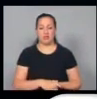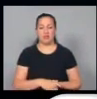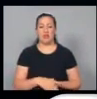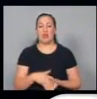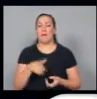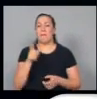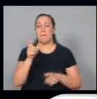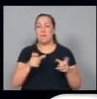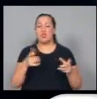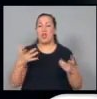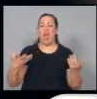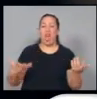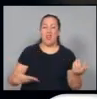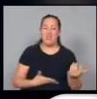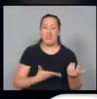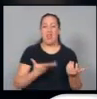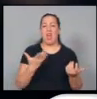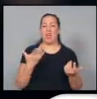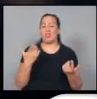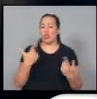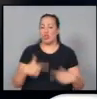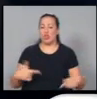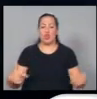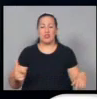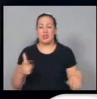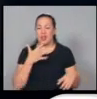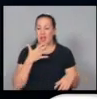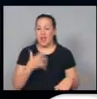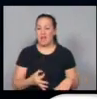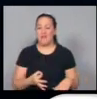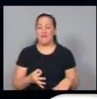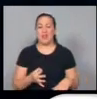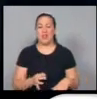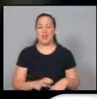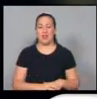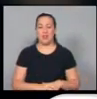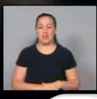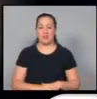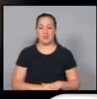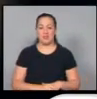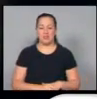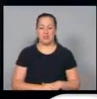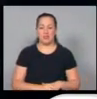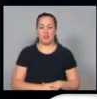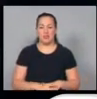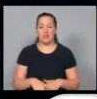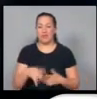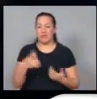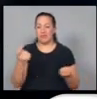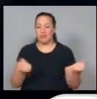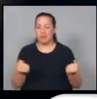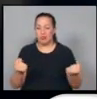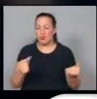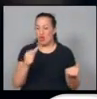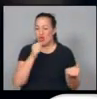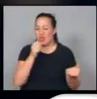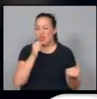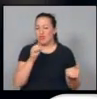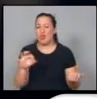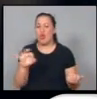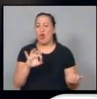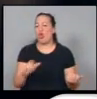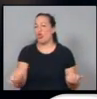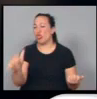accidentes, más de 3. Realmente eso es directamente sentarte al volante borracho o tomar, no sé, una